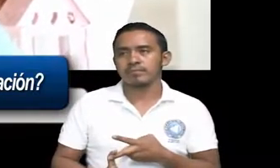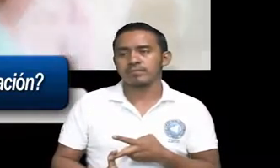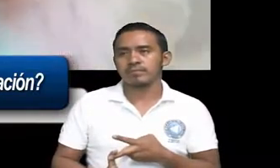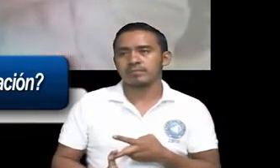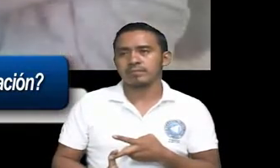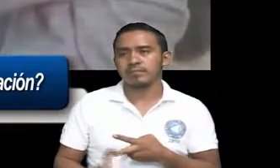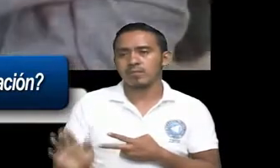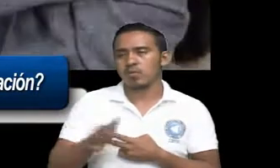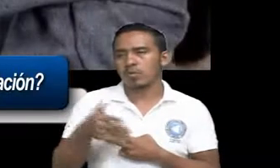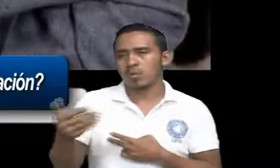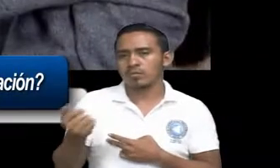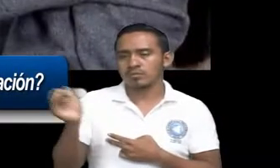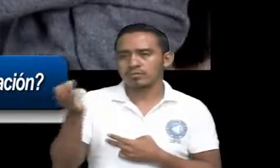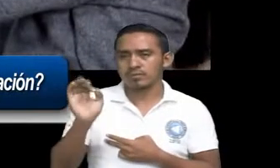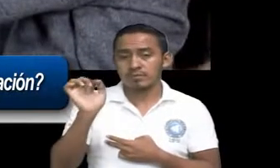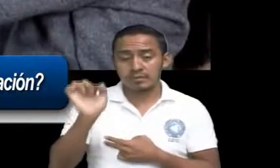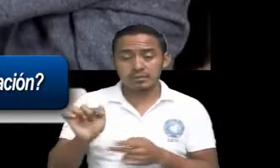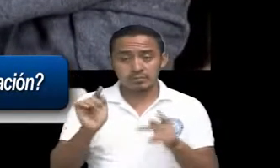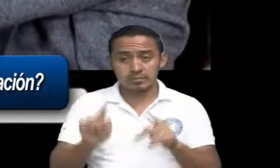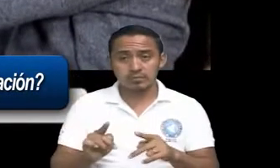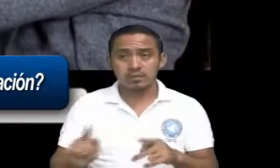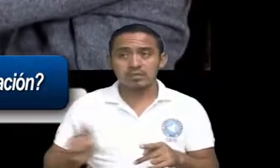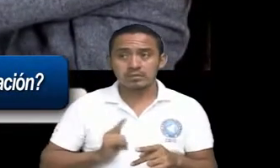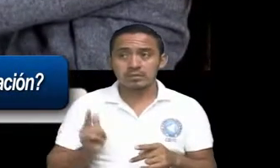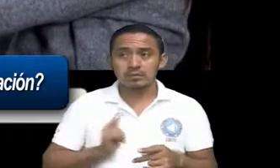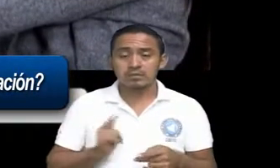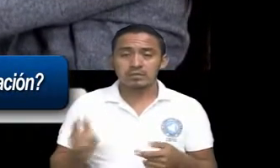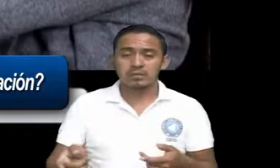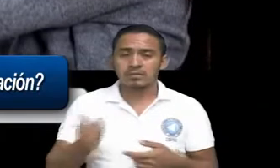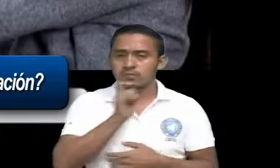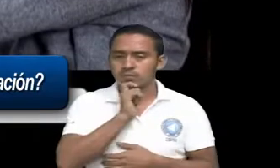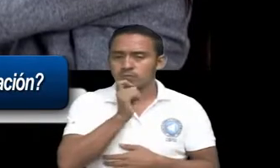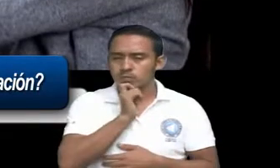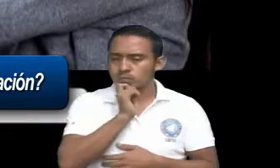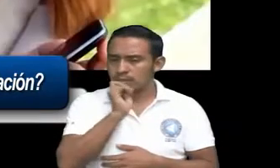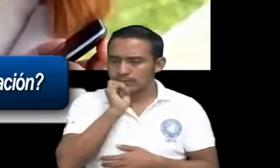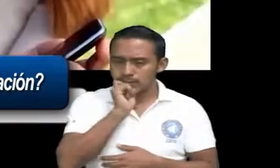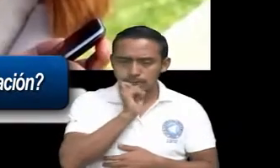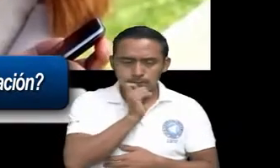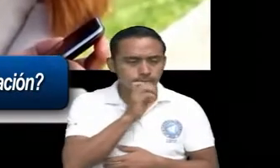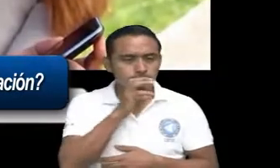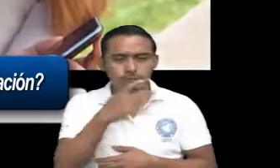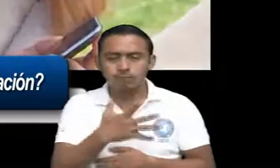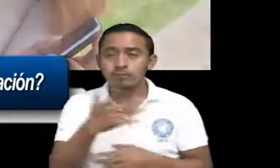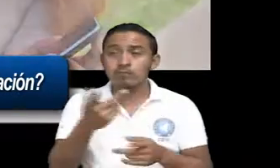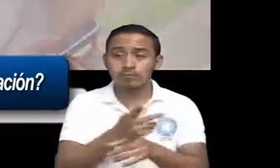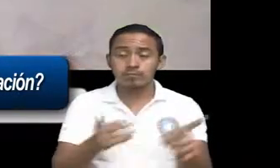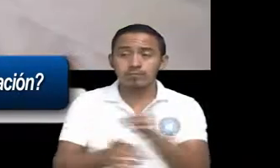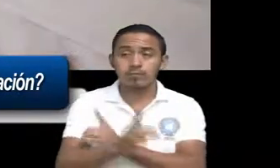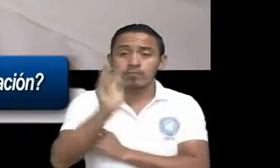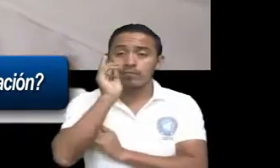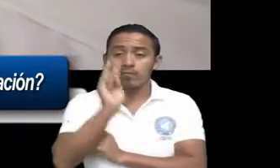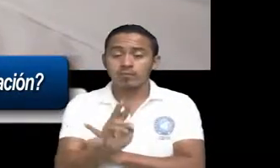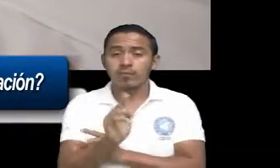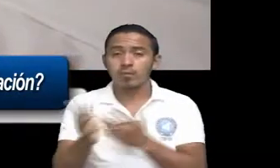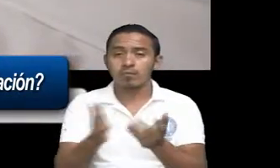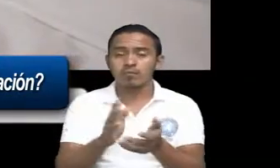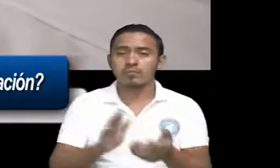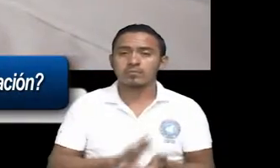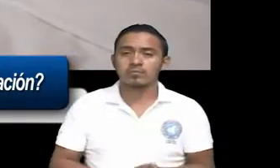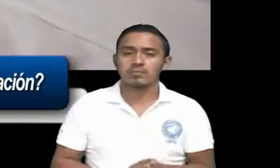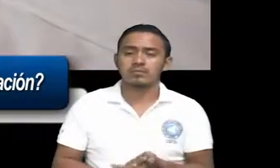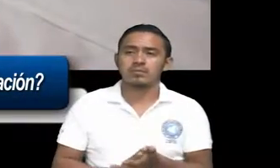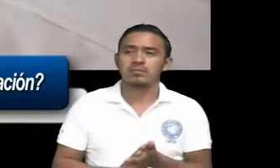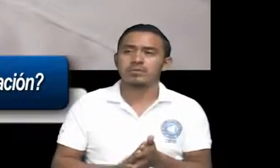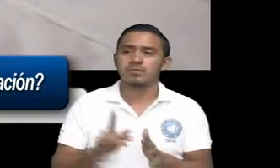señales nos indican que una persona está teniendo celos enfermizos y tiene que prestar atención de un profesional de la psicología